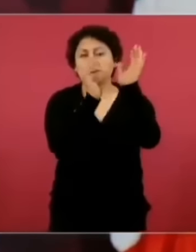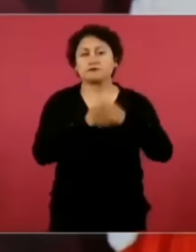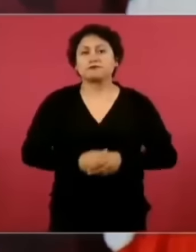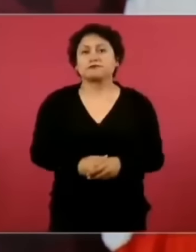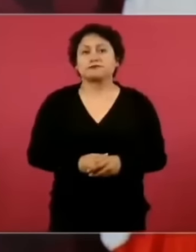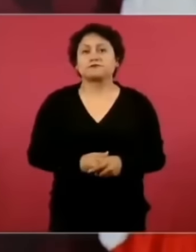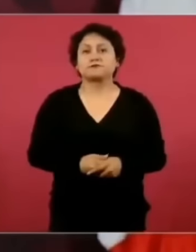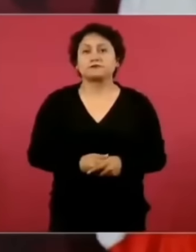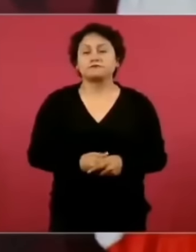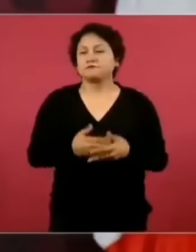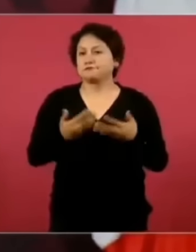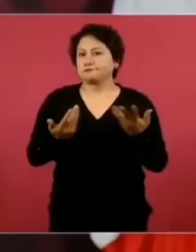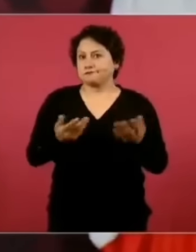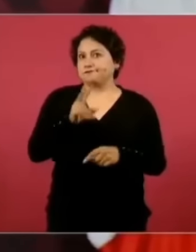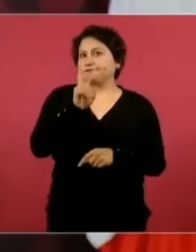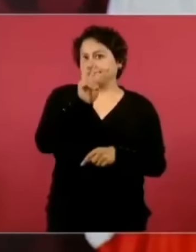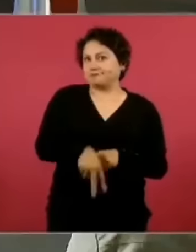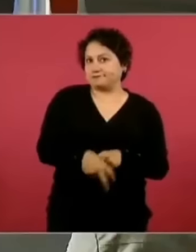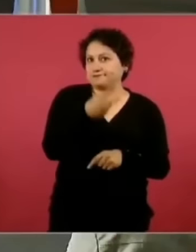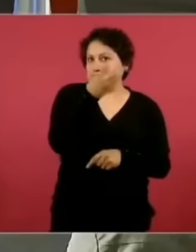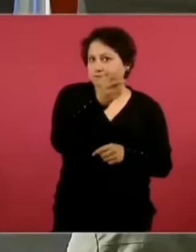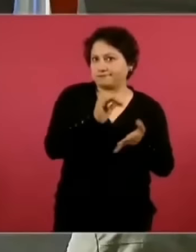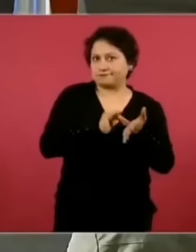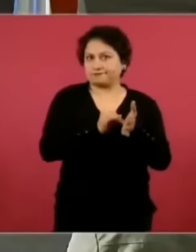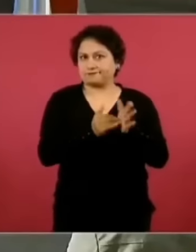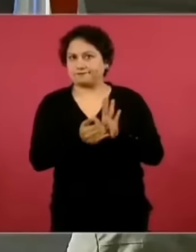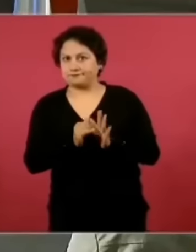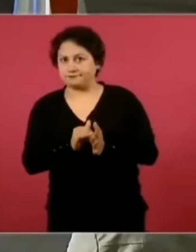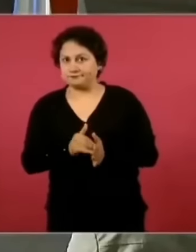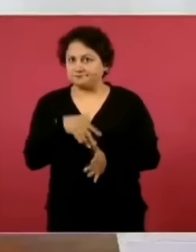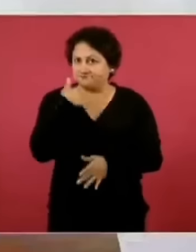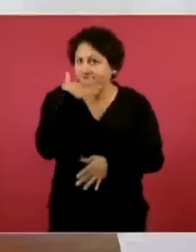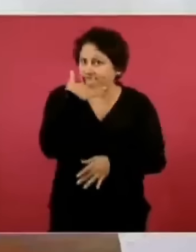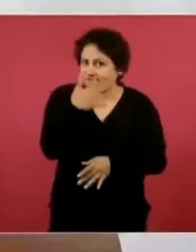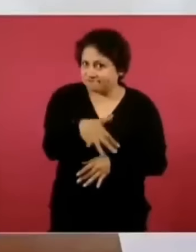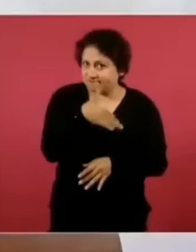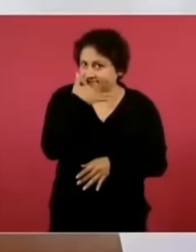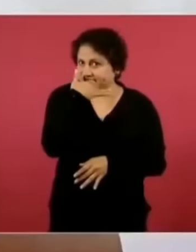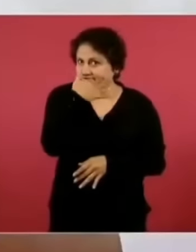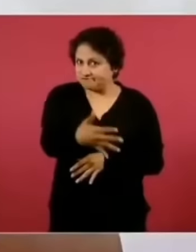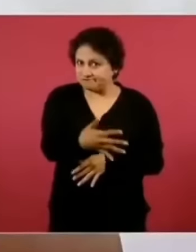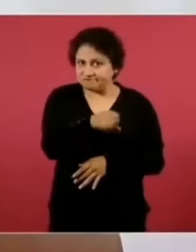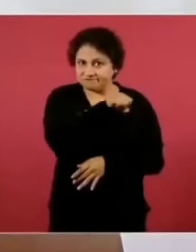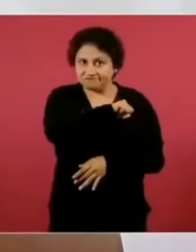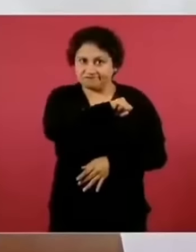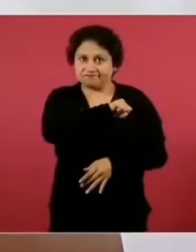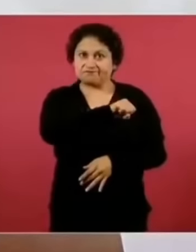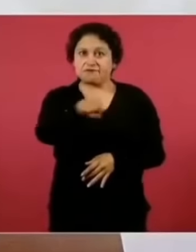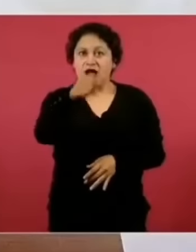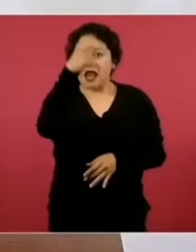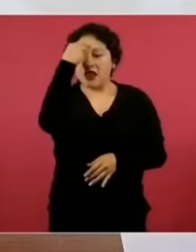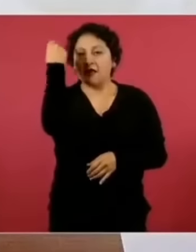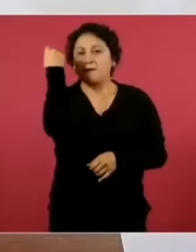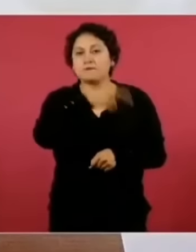muy sucia, perversa, para encumbrar al candidato del